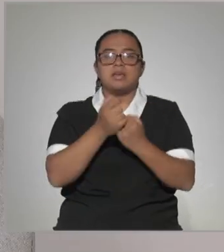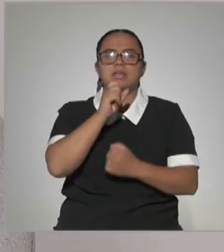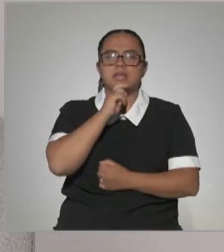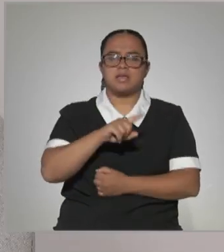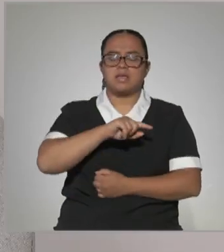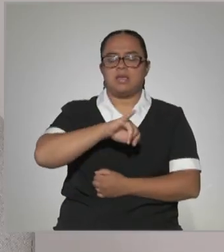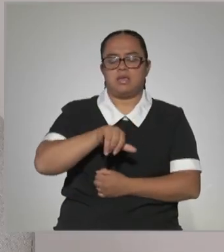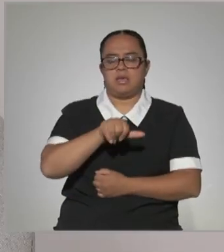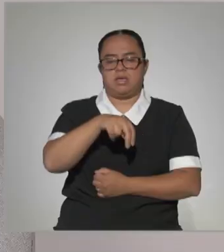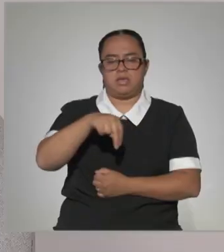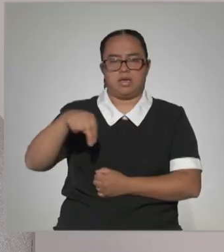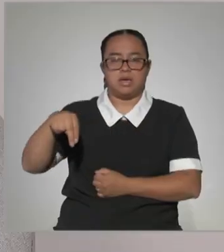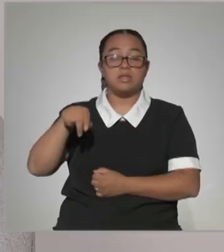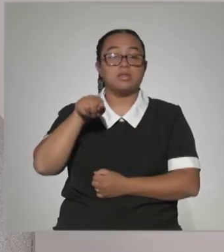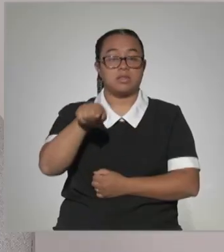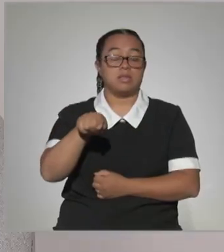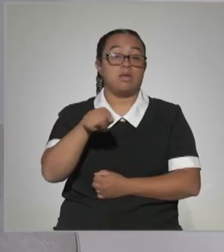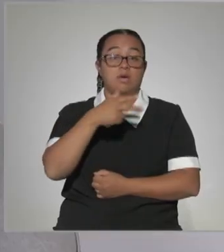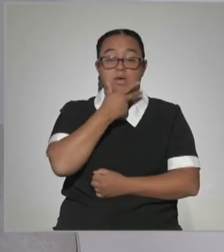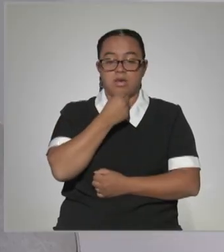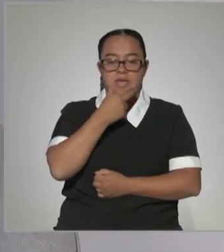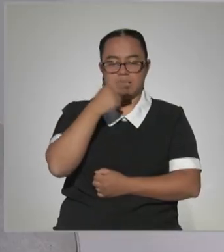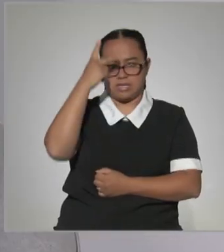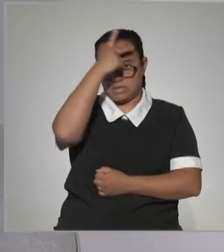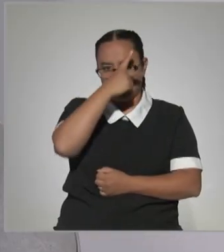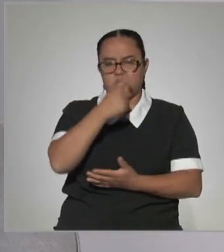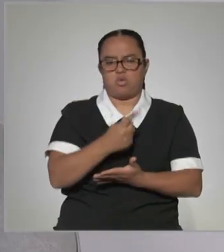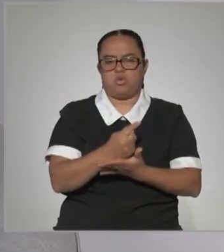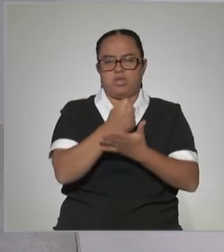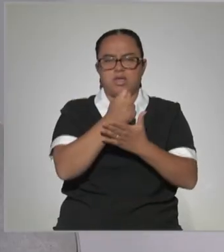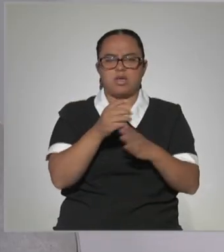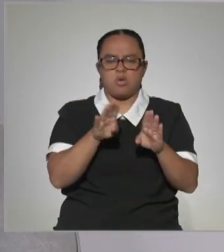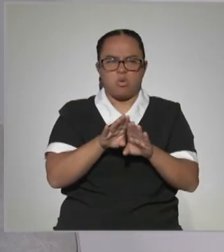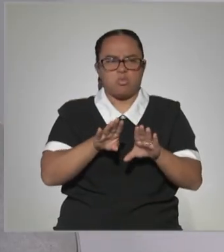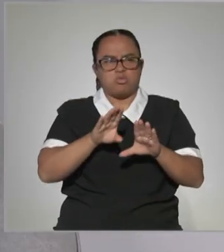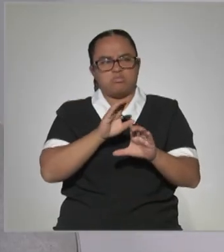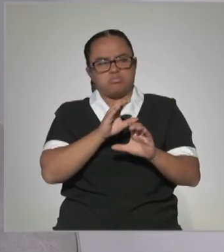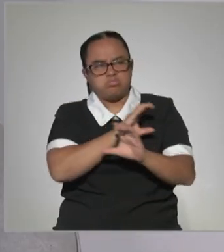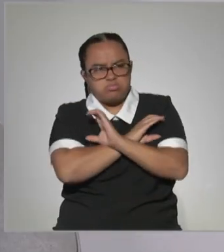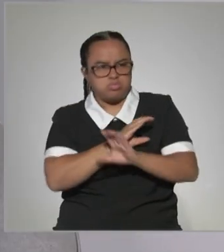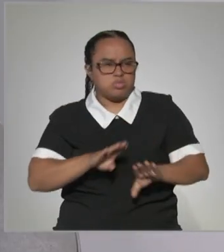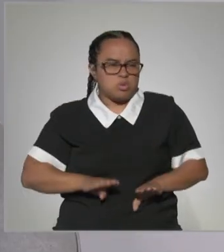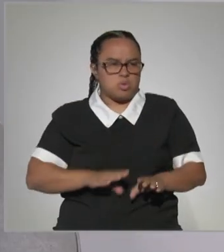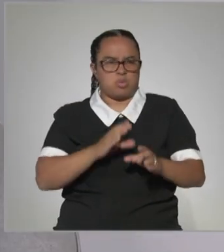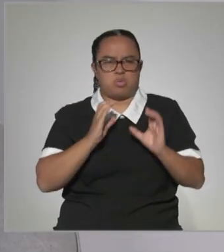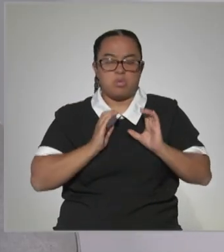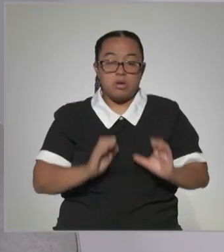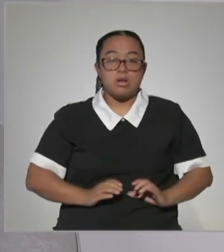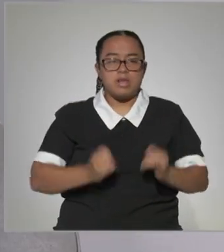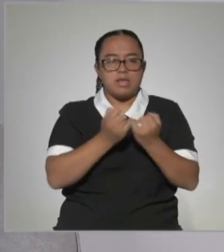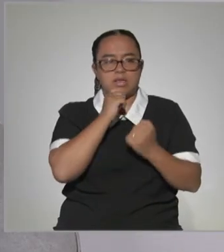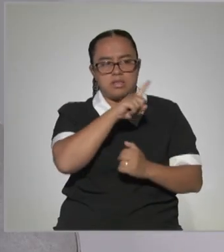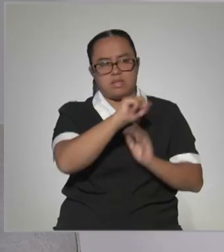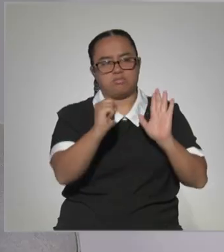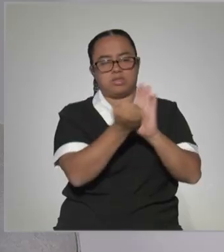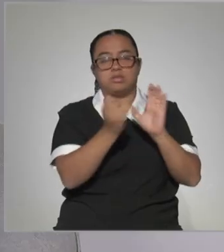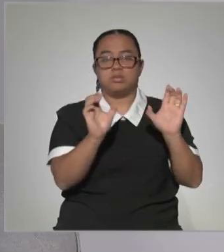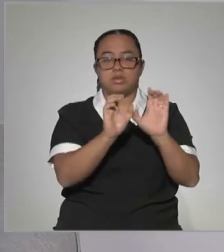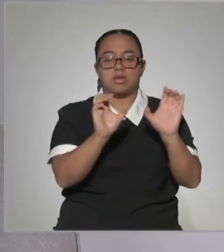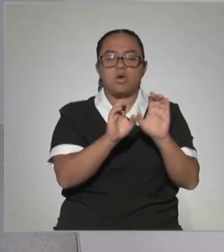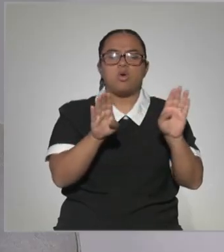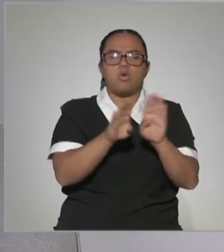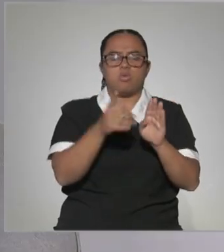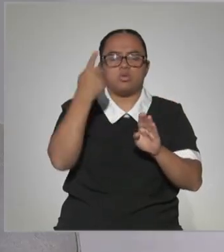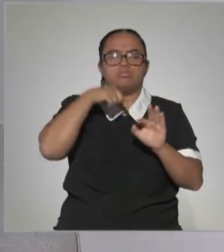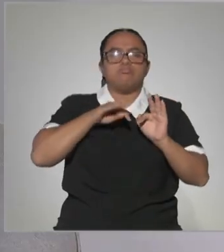nosotros Jan Ñacal. Él es psicoterapeuta gestal, consejero humanista y facilitador certificado en mindfulness.